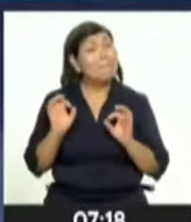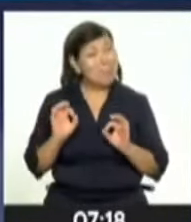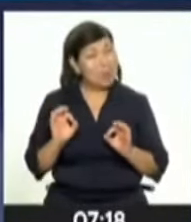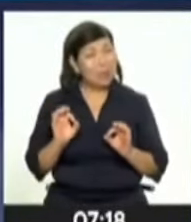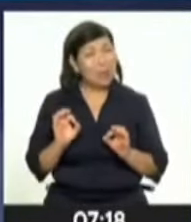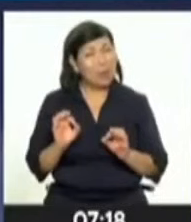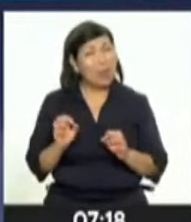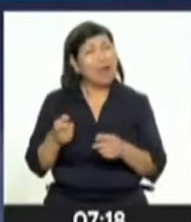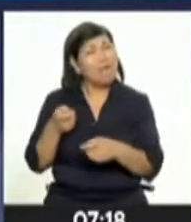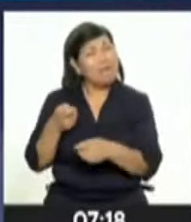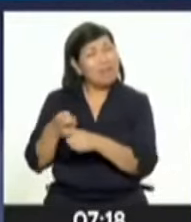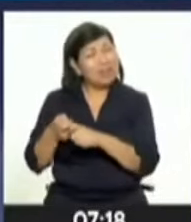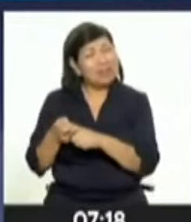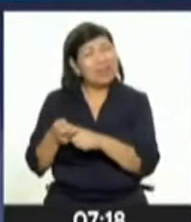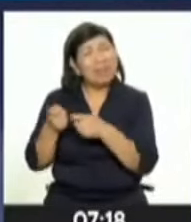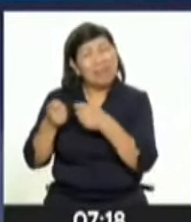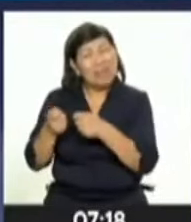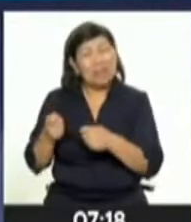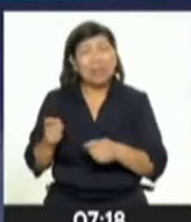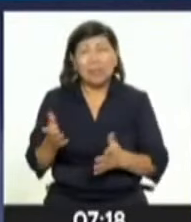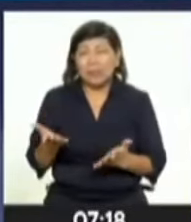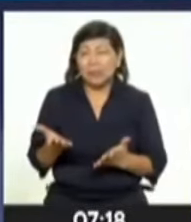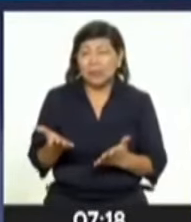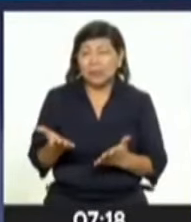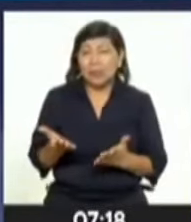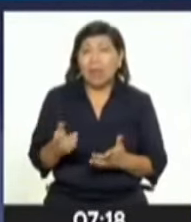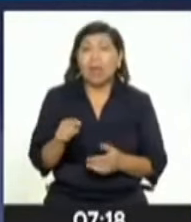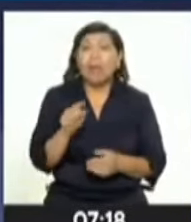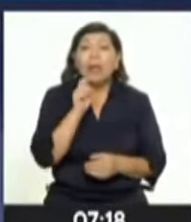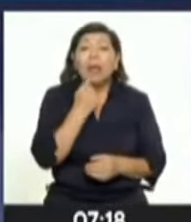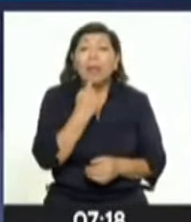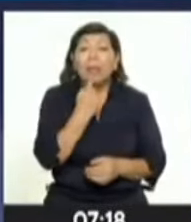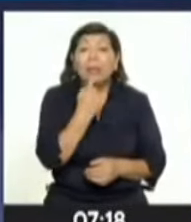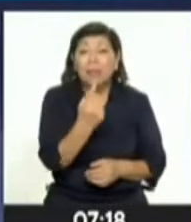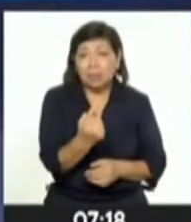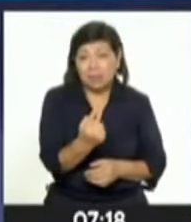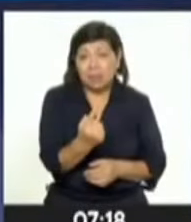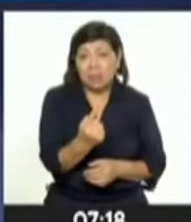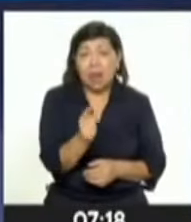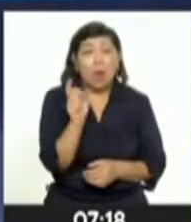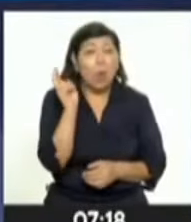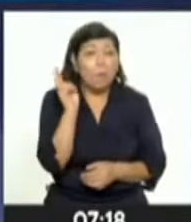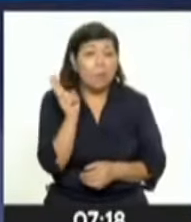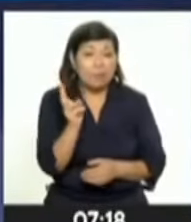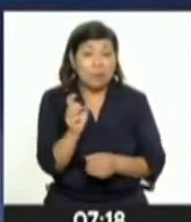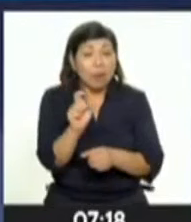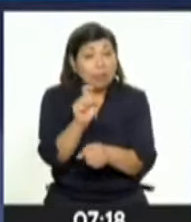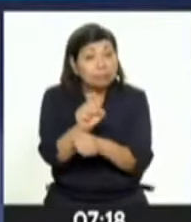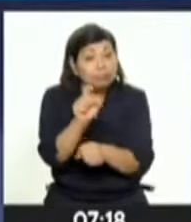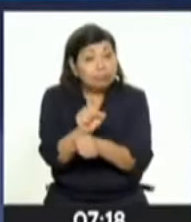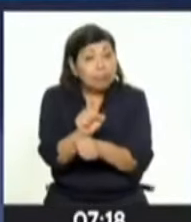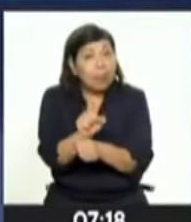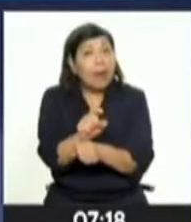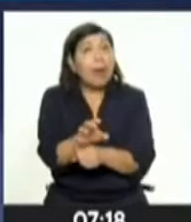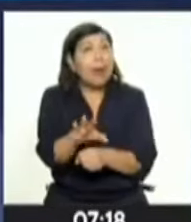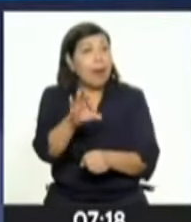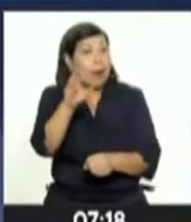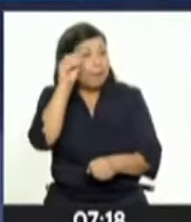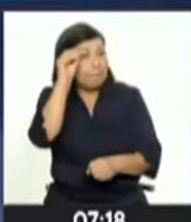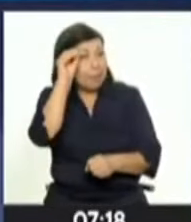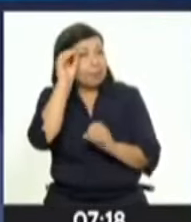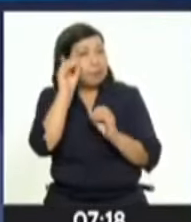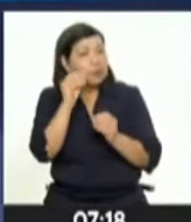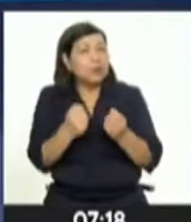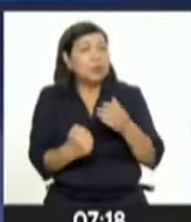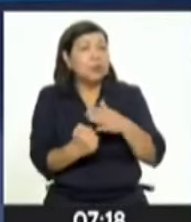mucho en capacitar a nuestros docentes en identificar estos casos, porque es necesario identificarlos y brindar